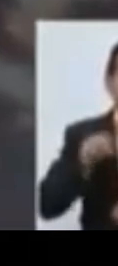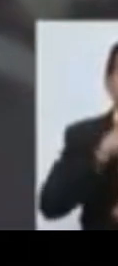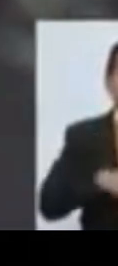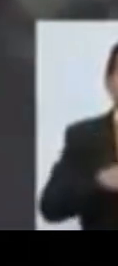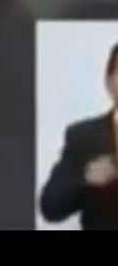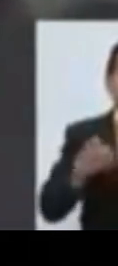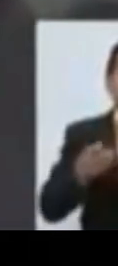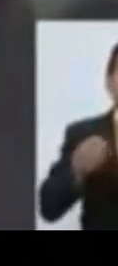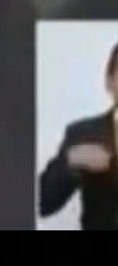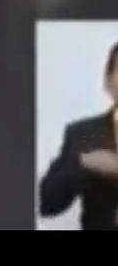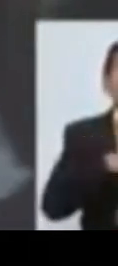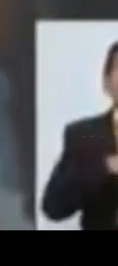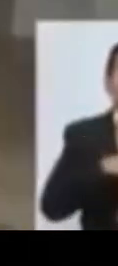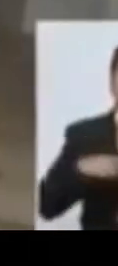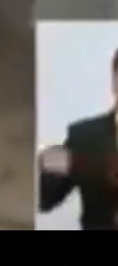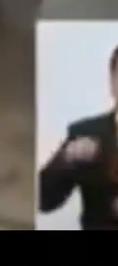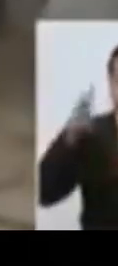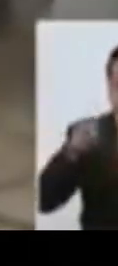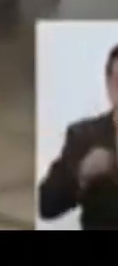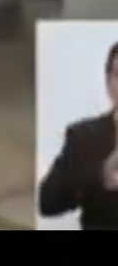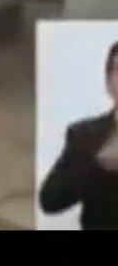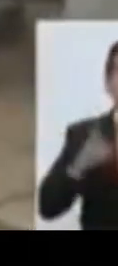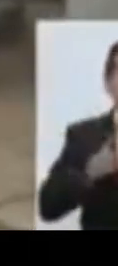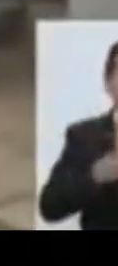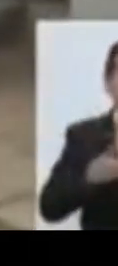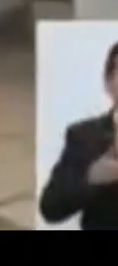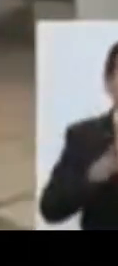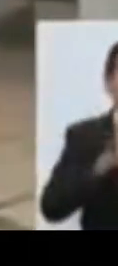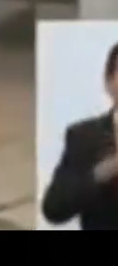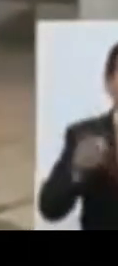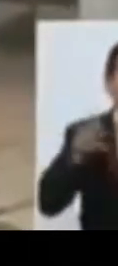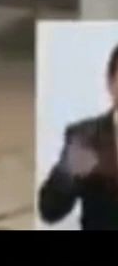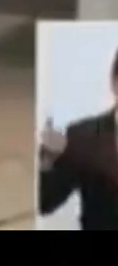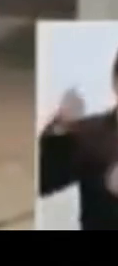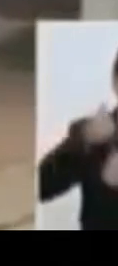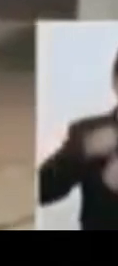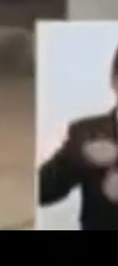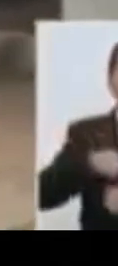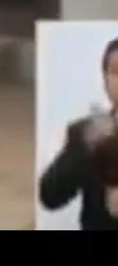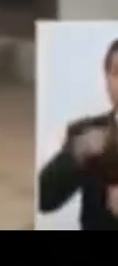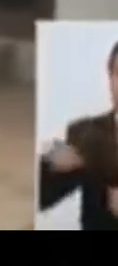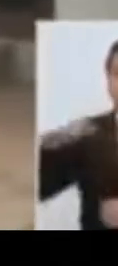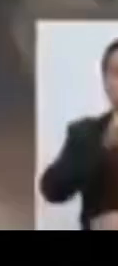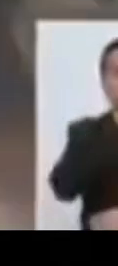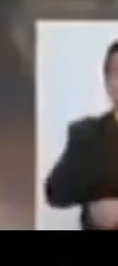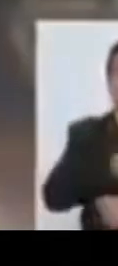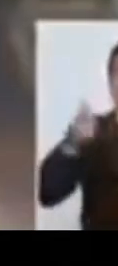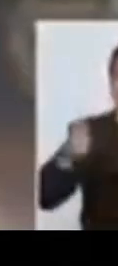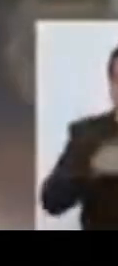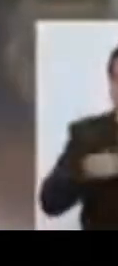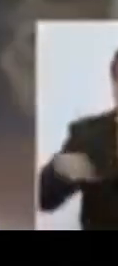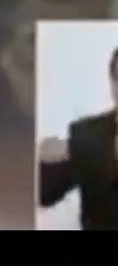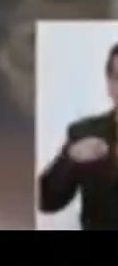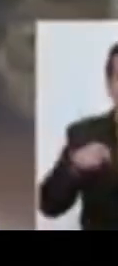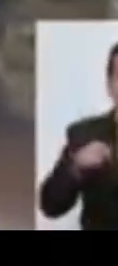pero sí queremos que se llegue a la verdad de los hechos, y si hubieron gerentes, si hubieron subgerentes o autoridades de esas instituciones